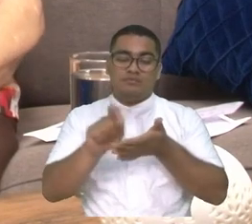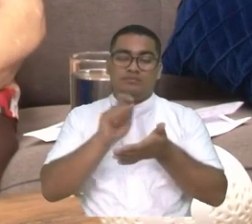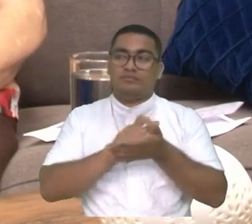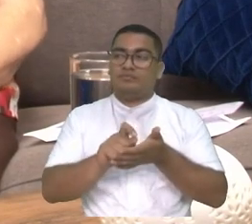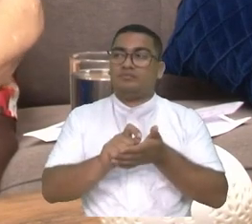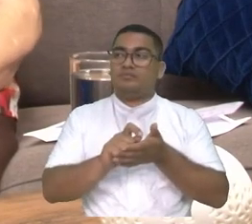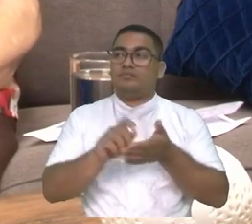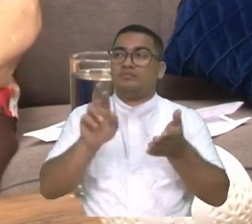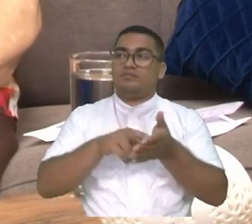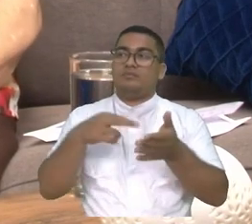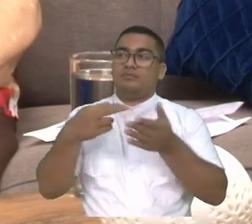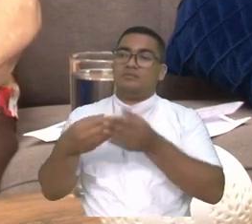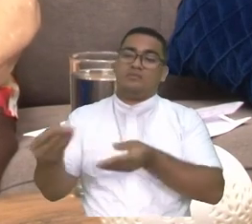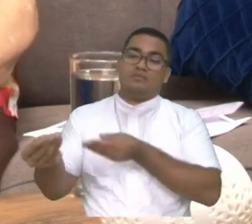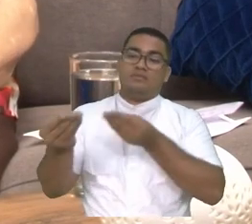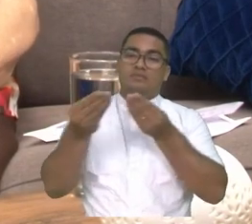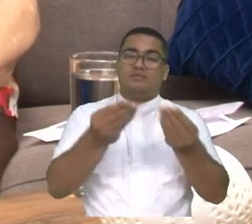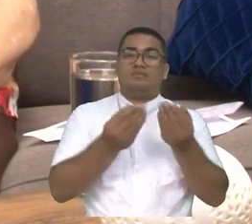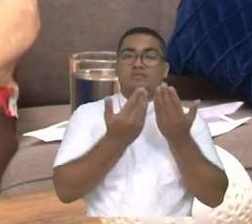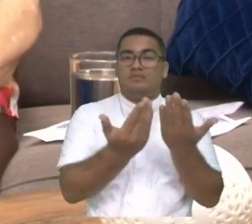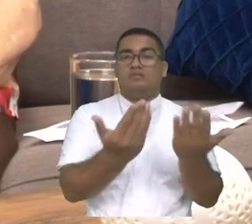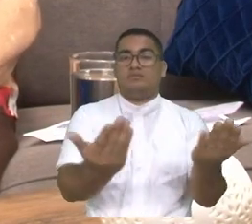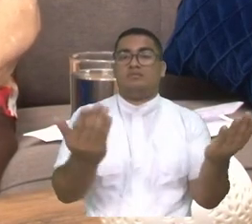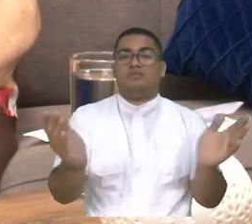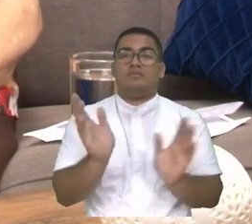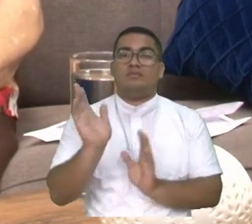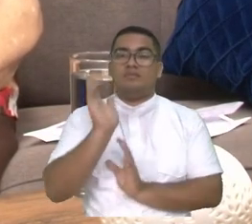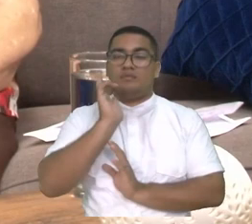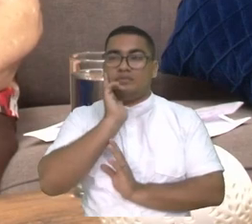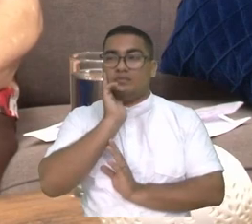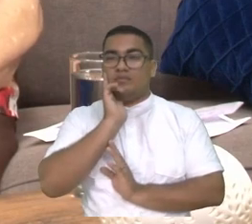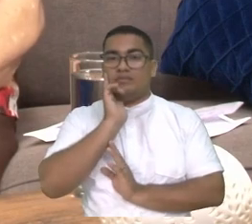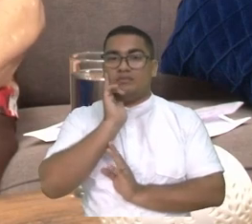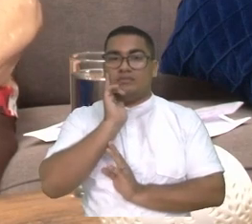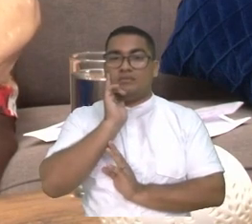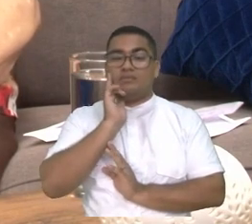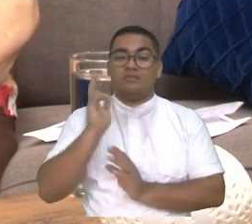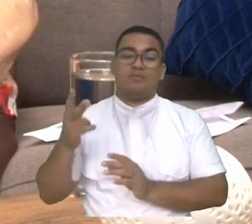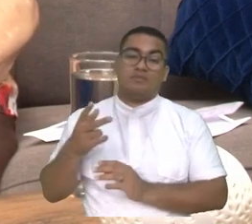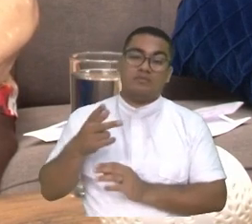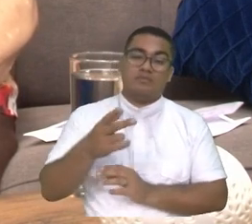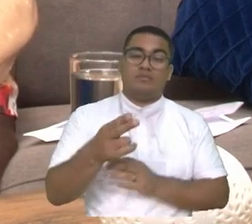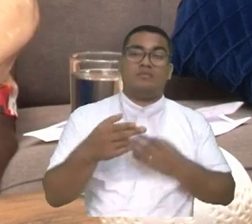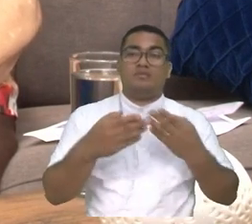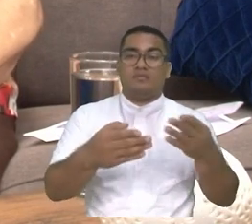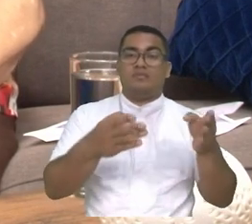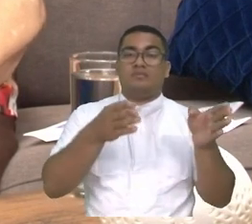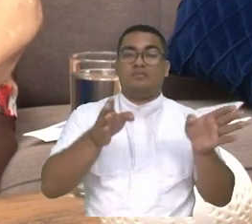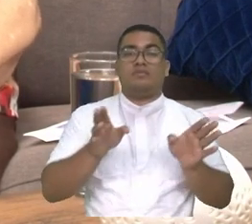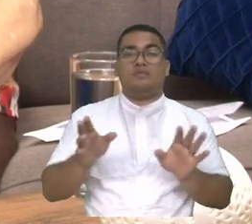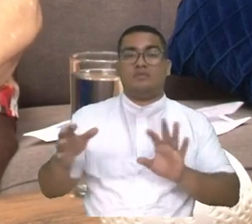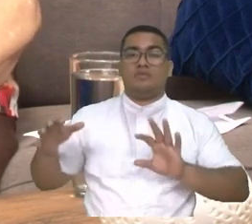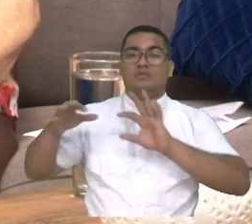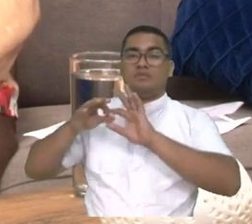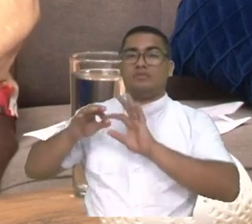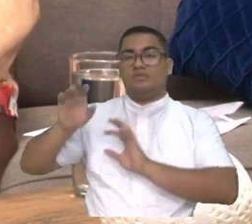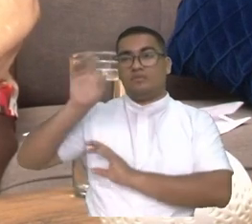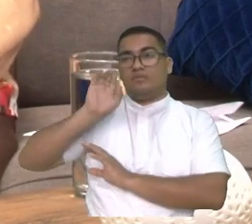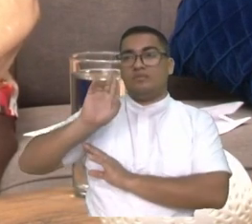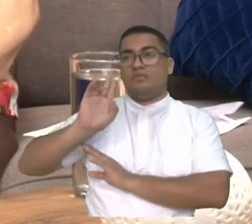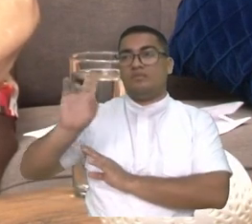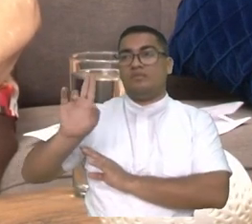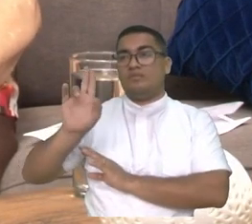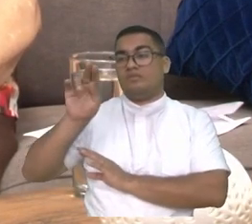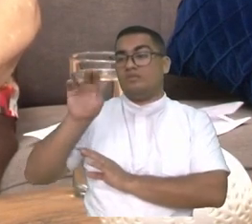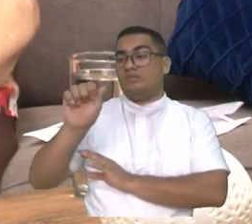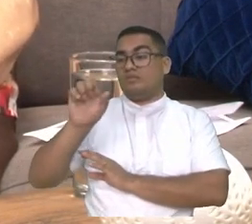y las donó al Museo Archivo Rubén Darío cuando se fundó con la universidad, la Alcaldía